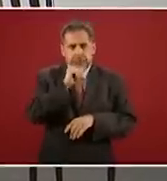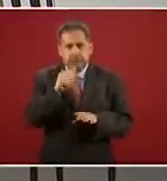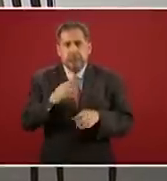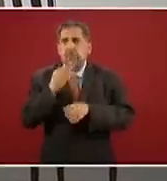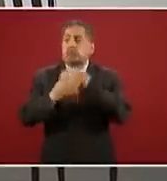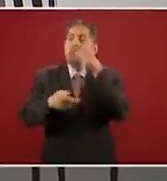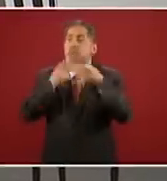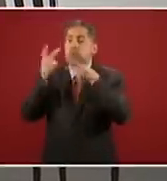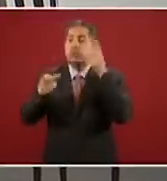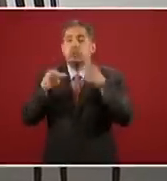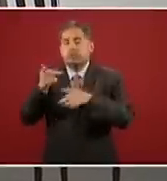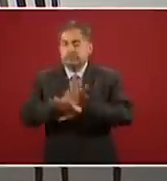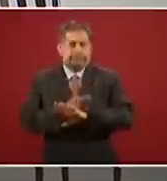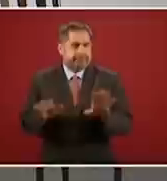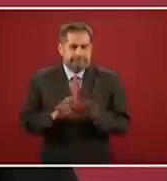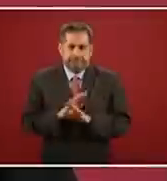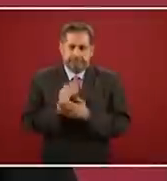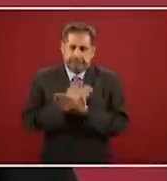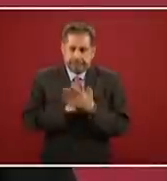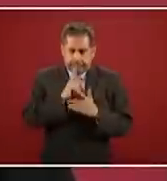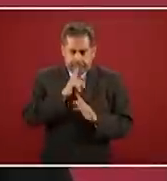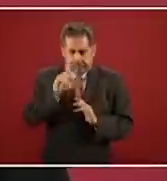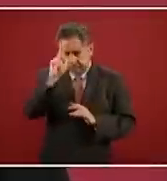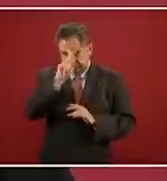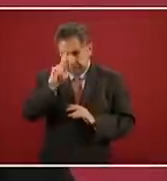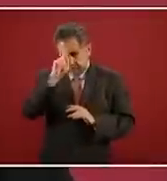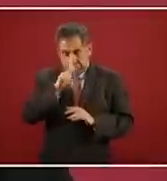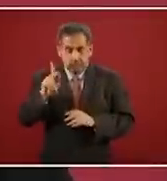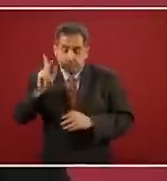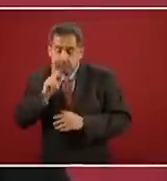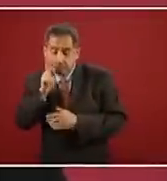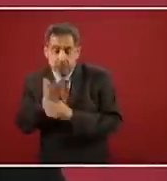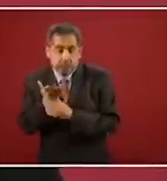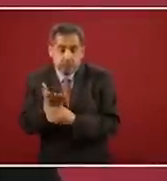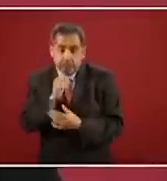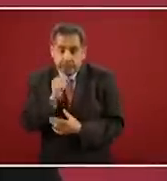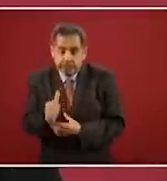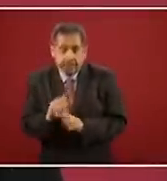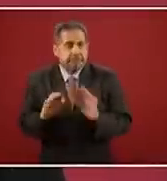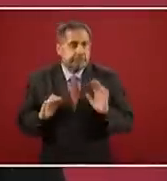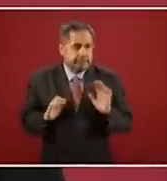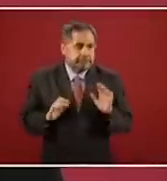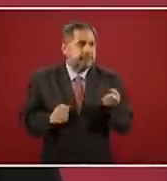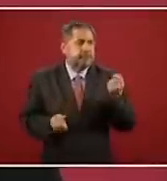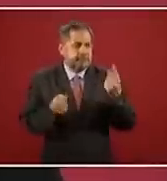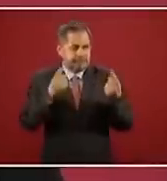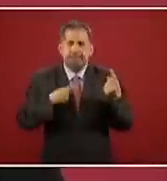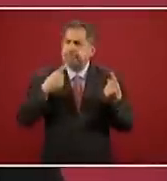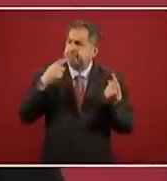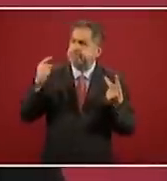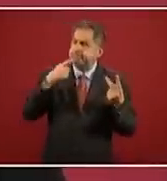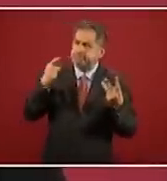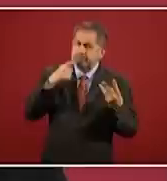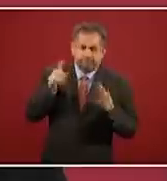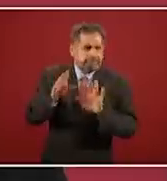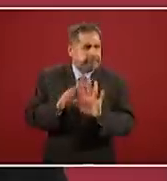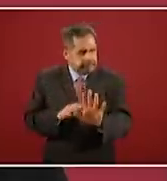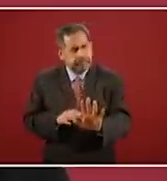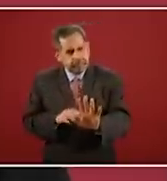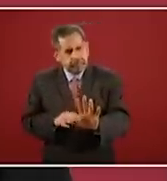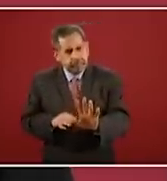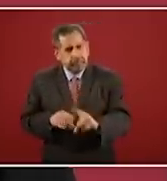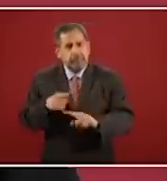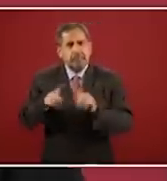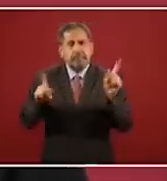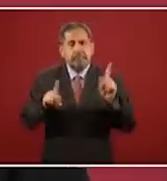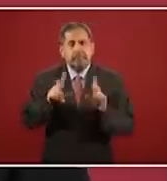hacer una imputación a cualquier persona si no hay elementos. Se han presentado una serie de denuncias, sí. Sin embargo, hay que